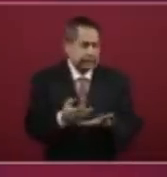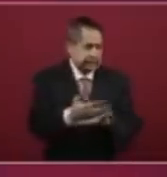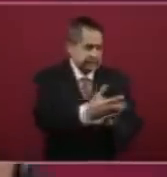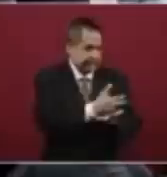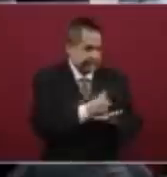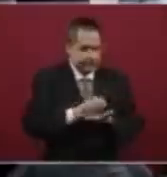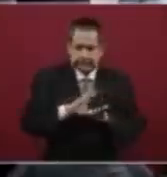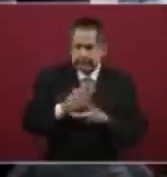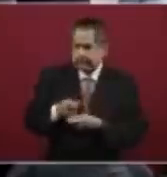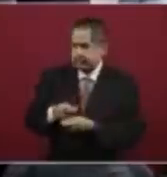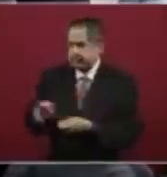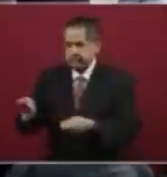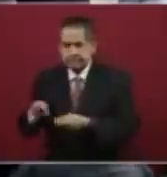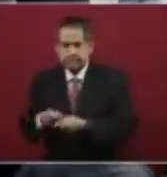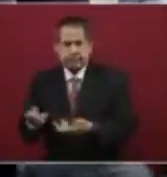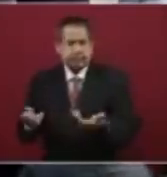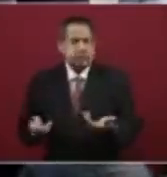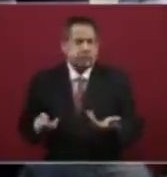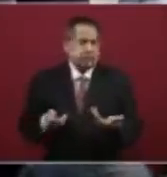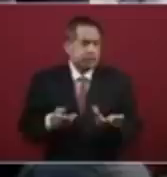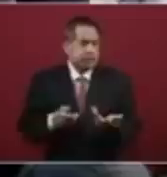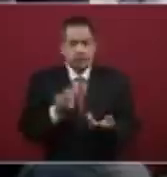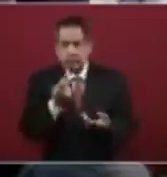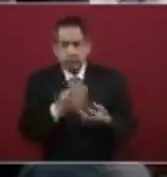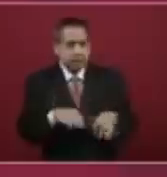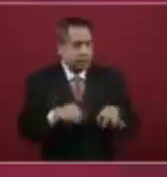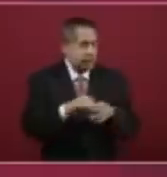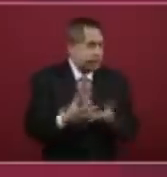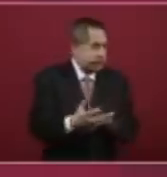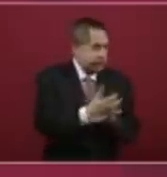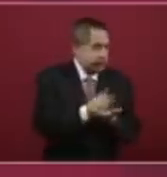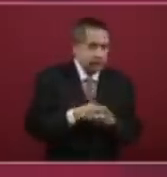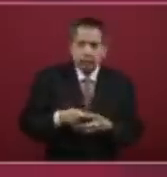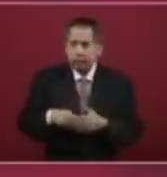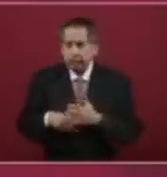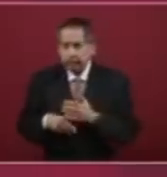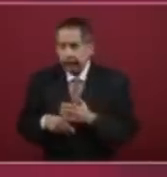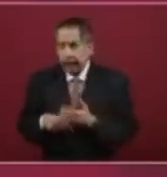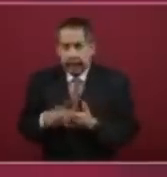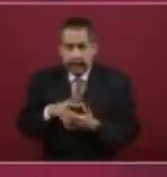Si no creamos la riqueza, ¿qué distribuimos? Por eso